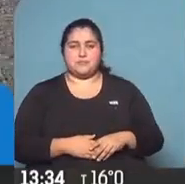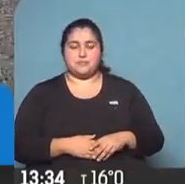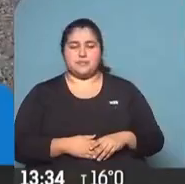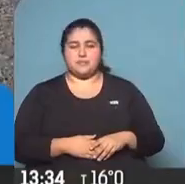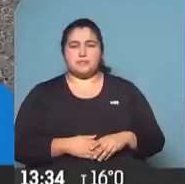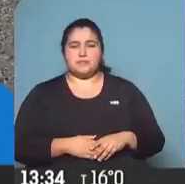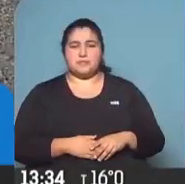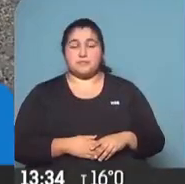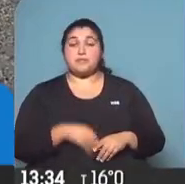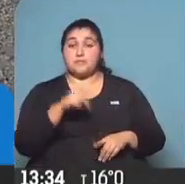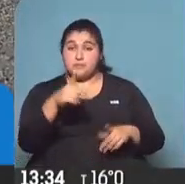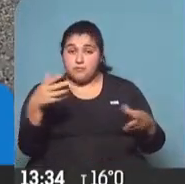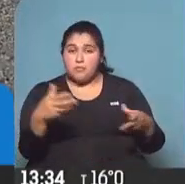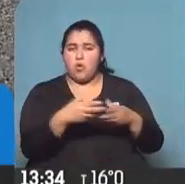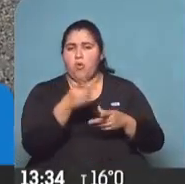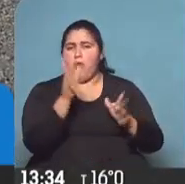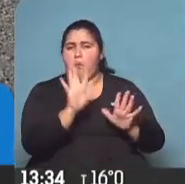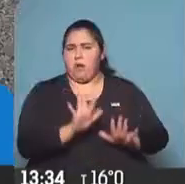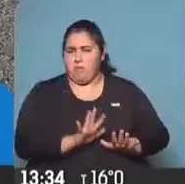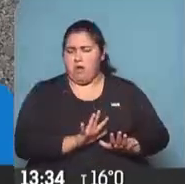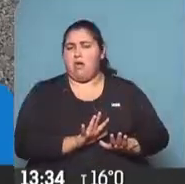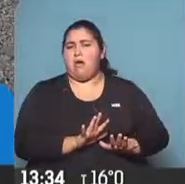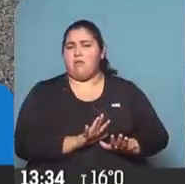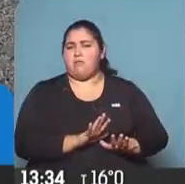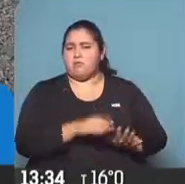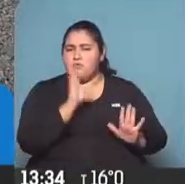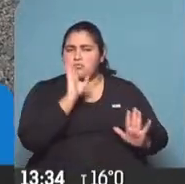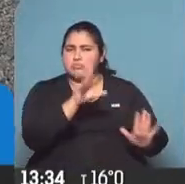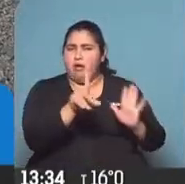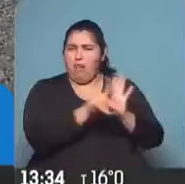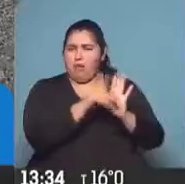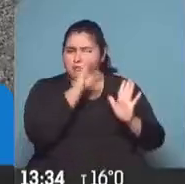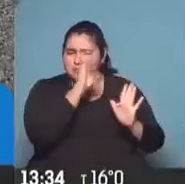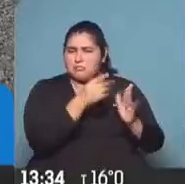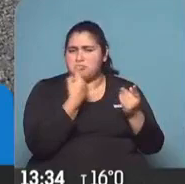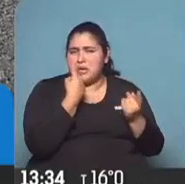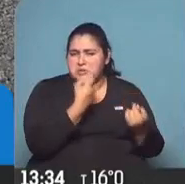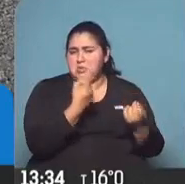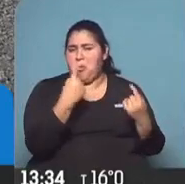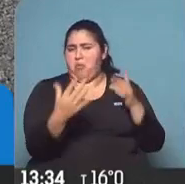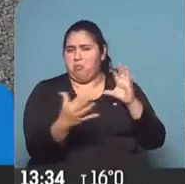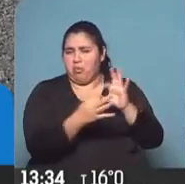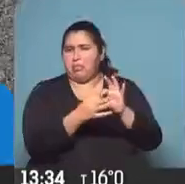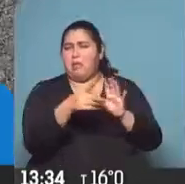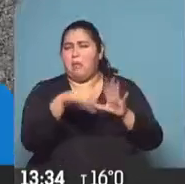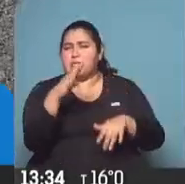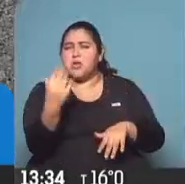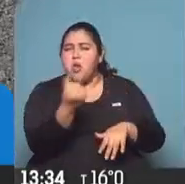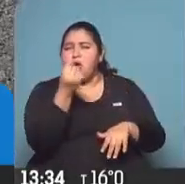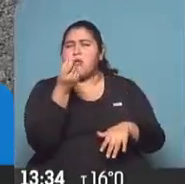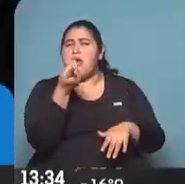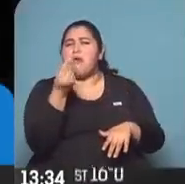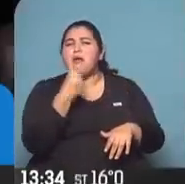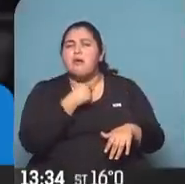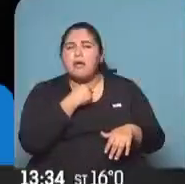estos alumnos son instruidos en materia de orden jurídico normativo la que se complementan con aquí ser contribuyen a lograr